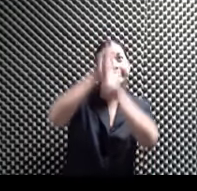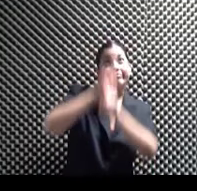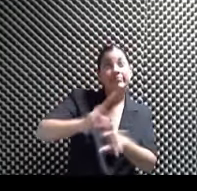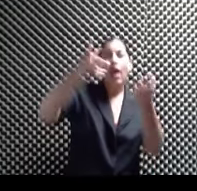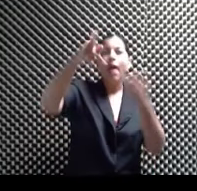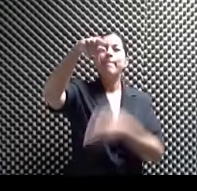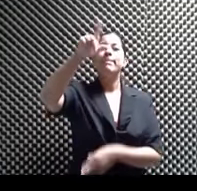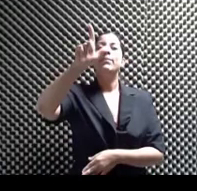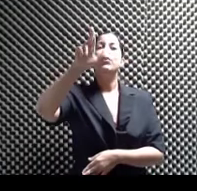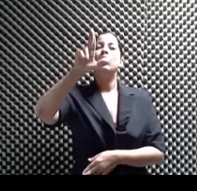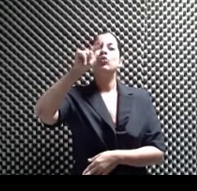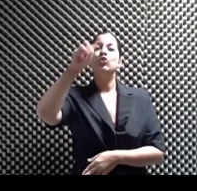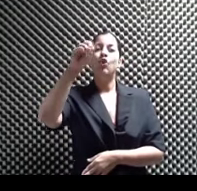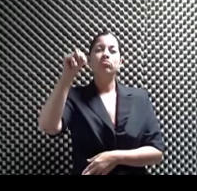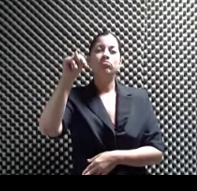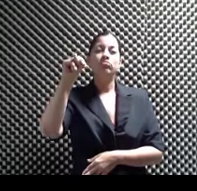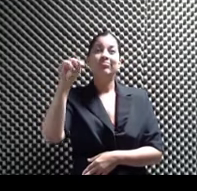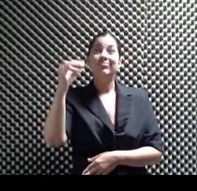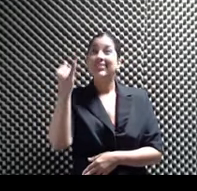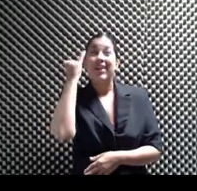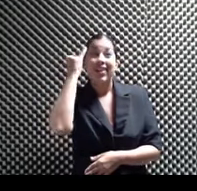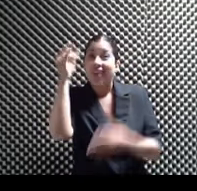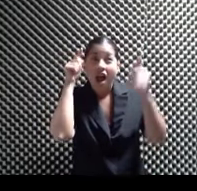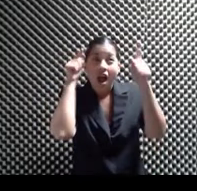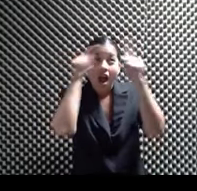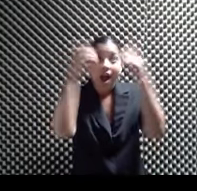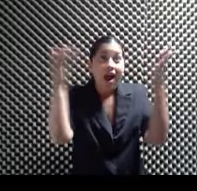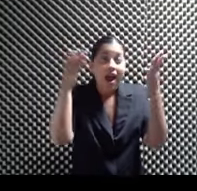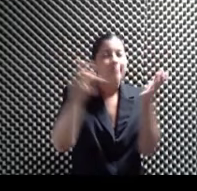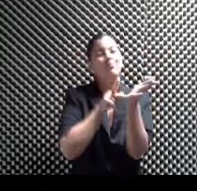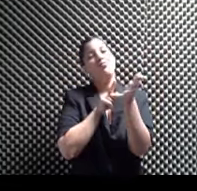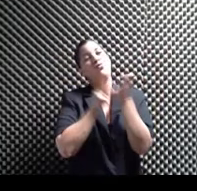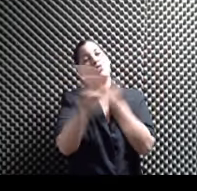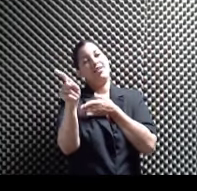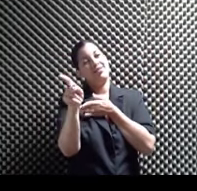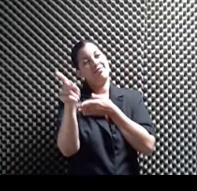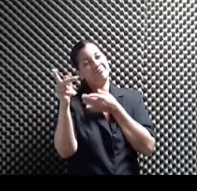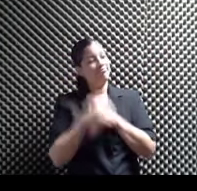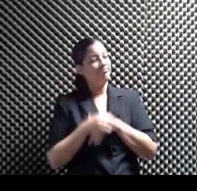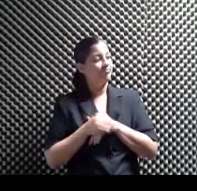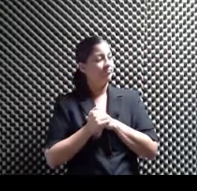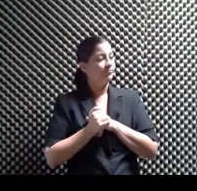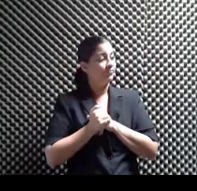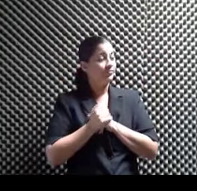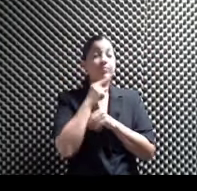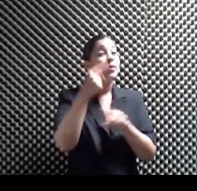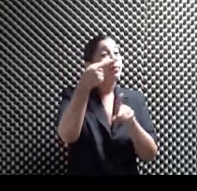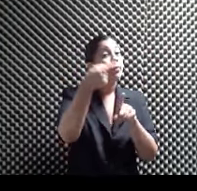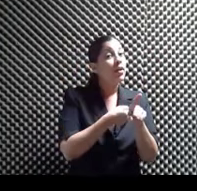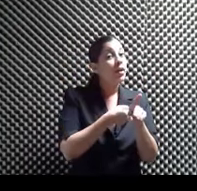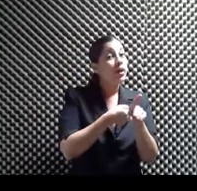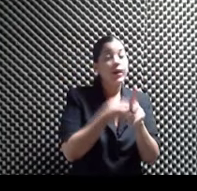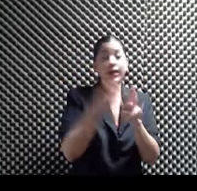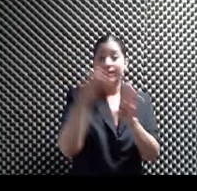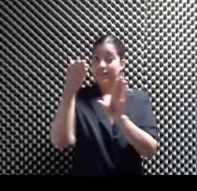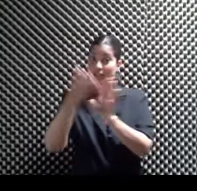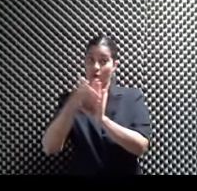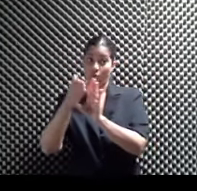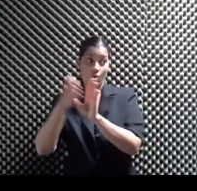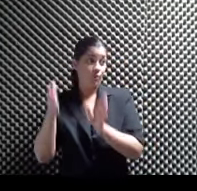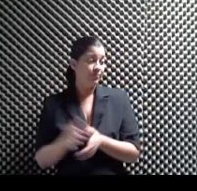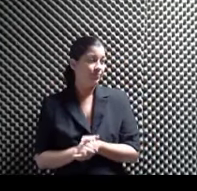tenían como finalidad Conseguir pureza Mira qué bonito Era el mes En que los psicólogos Lo menos que yo pienso Que Plutón Tenía algo que